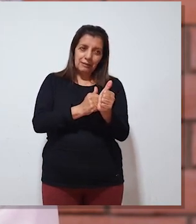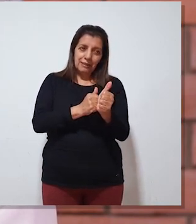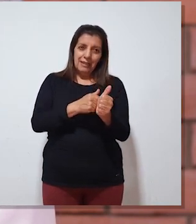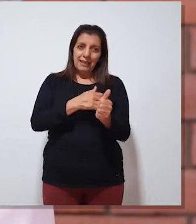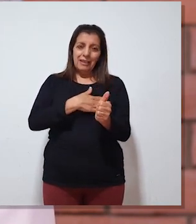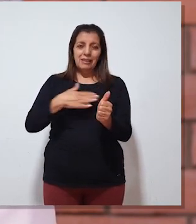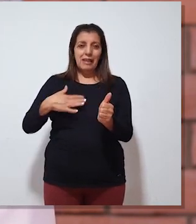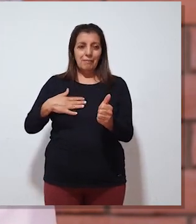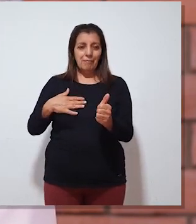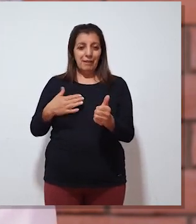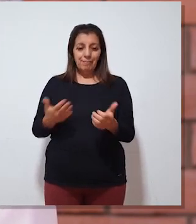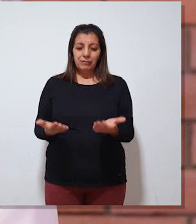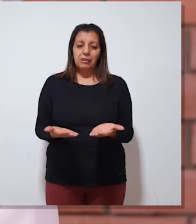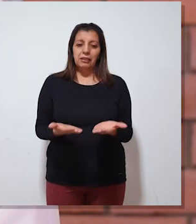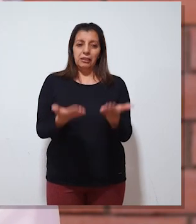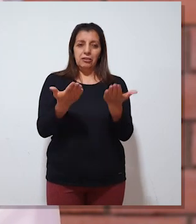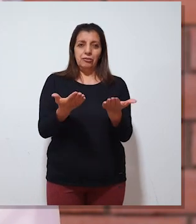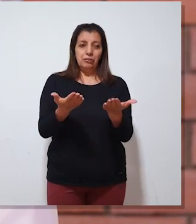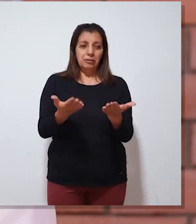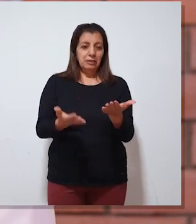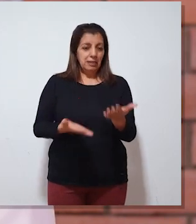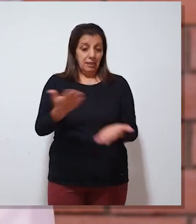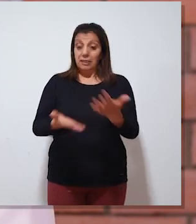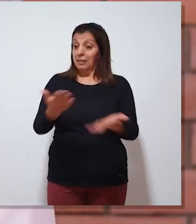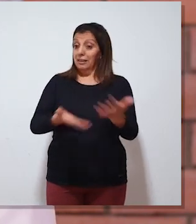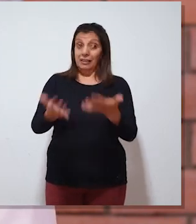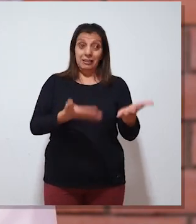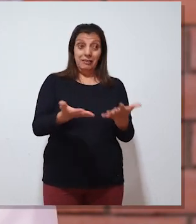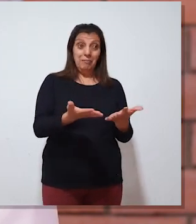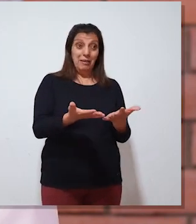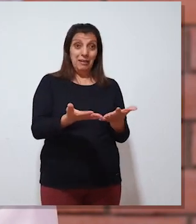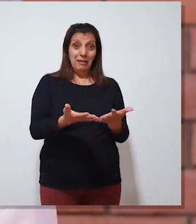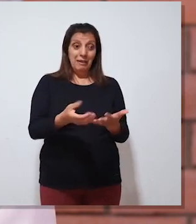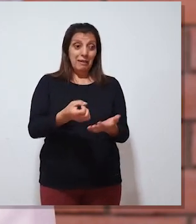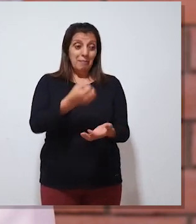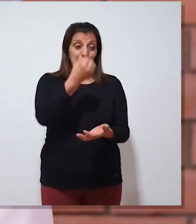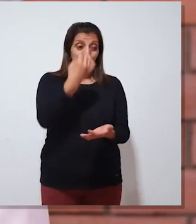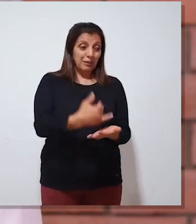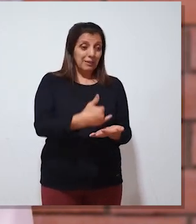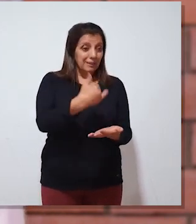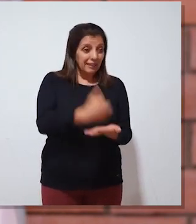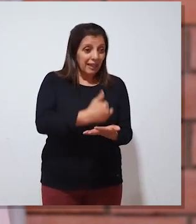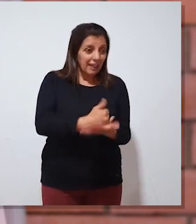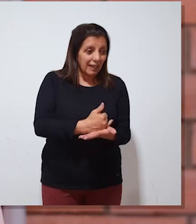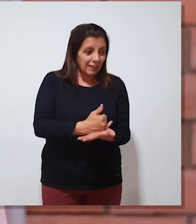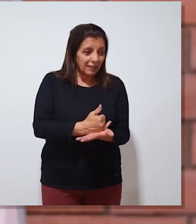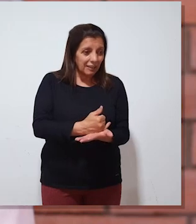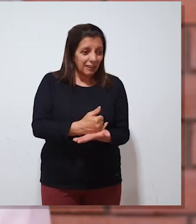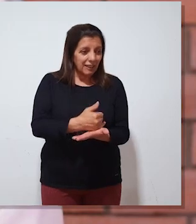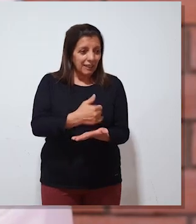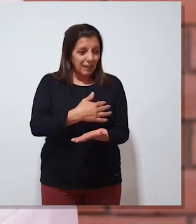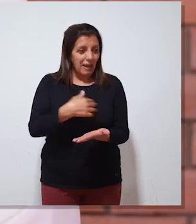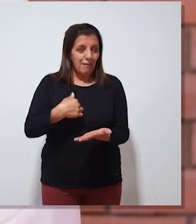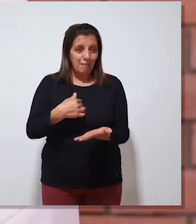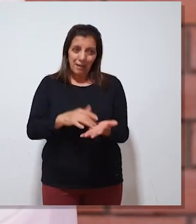que anima, que hace presente a su Hijo entre ellos, mientras esperan y anhelan el Espíritu